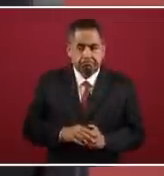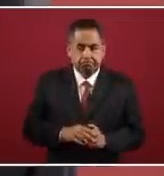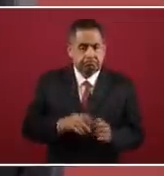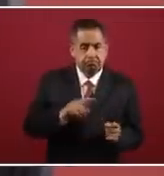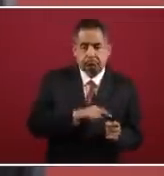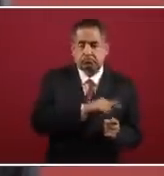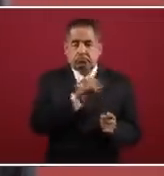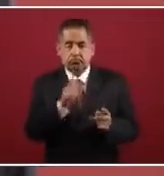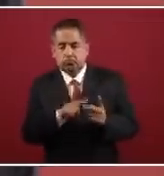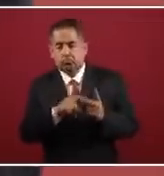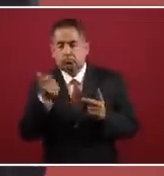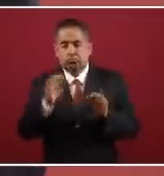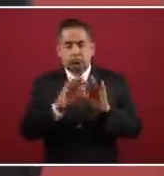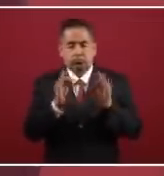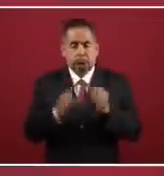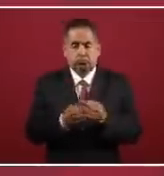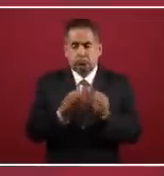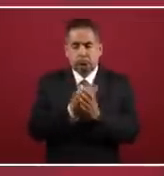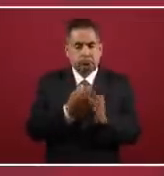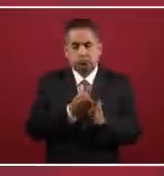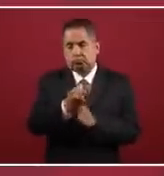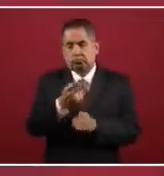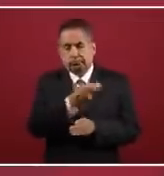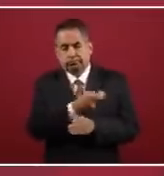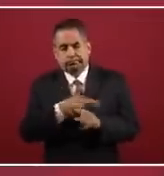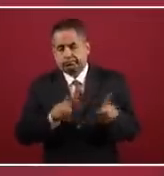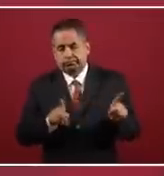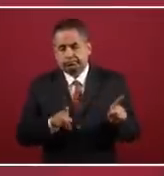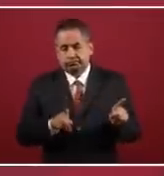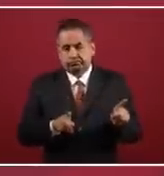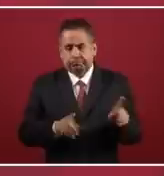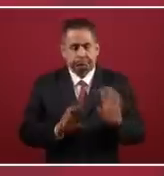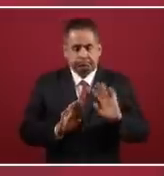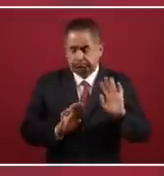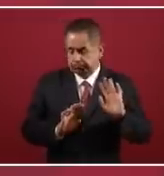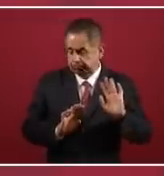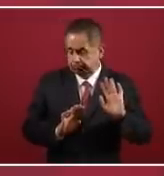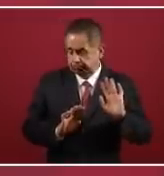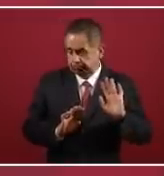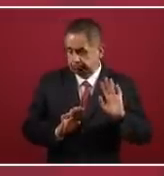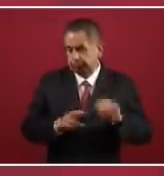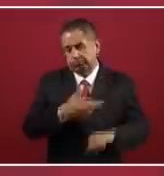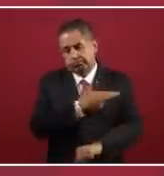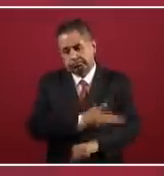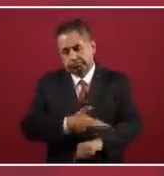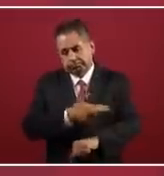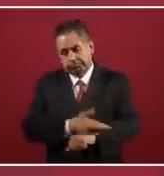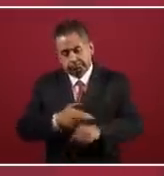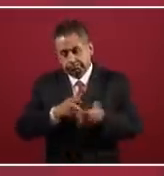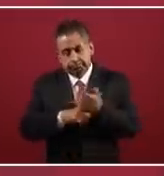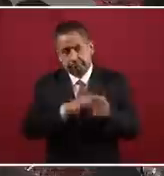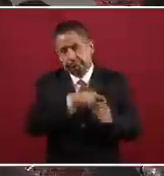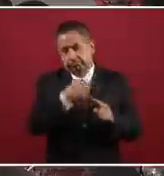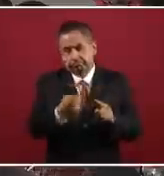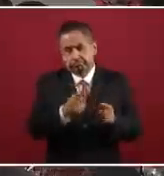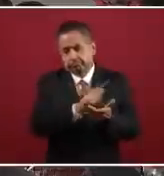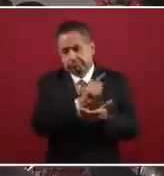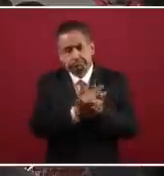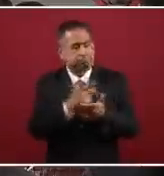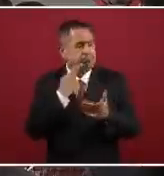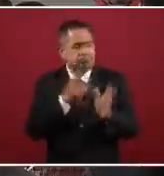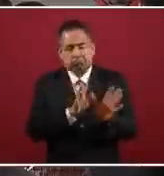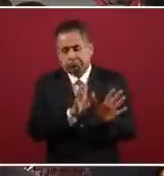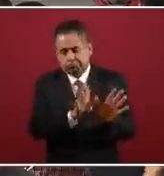vía este asunto. Una cuestión es un procedimiento legal,